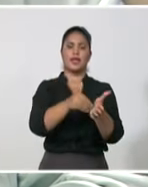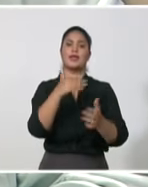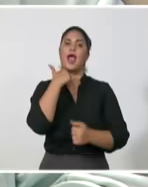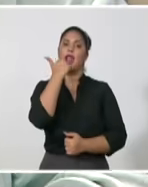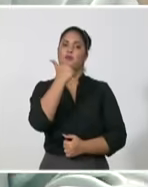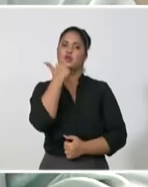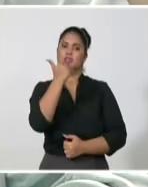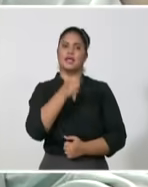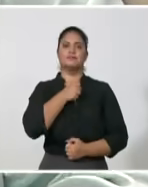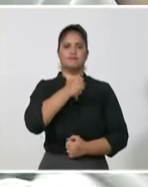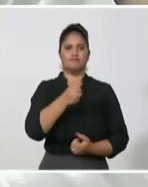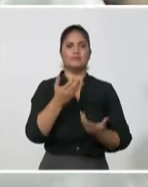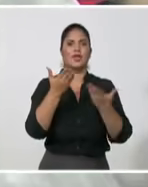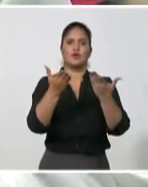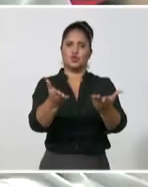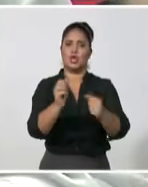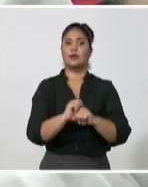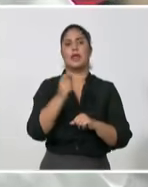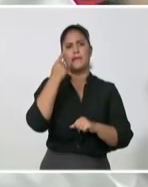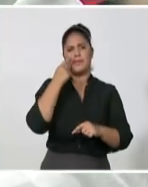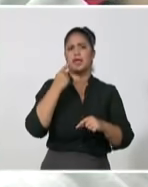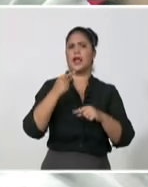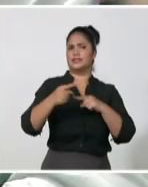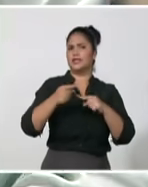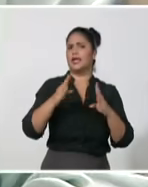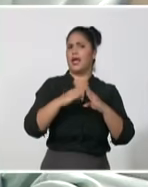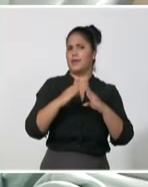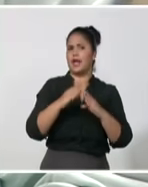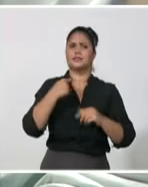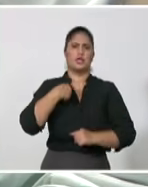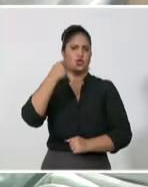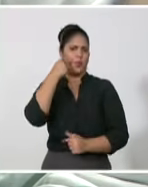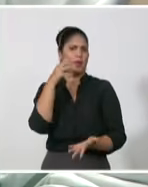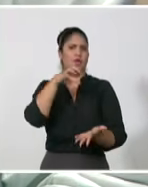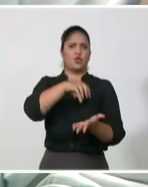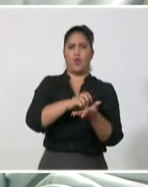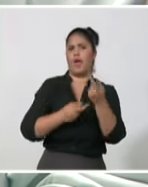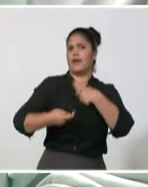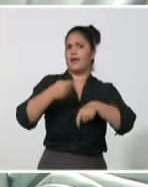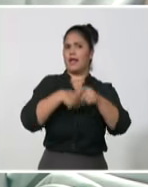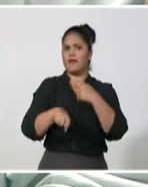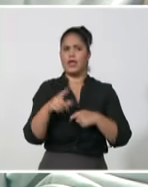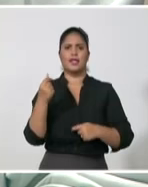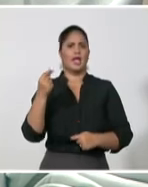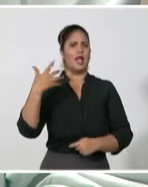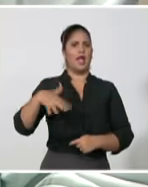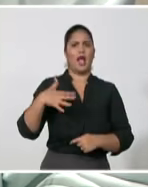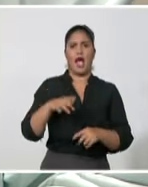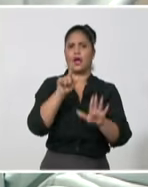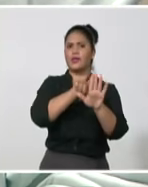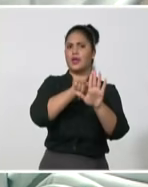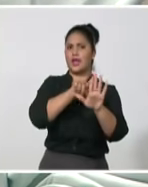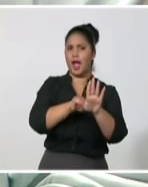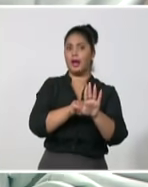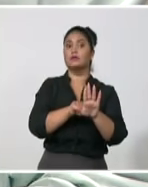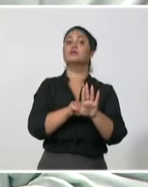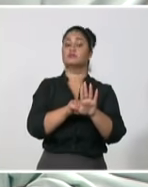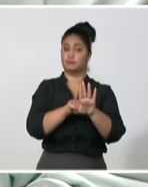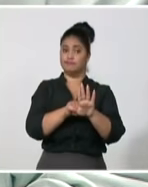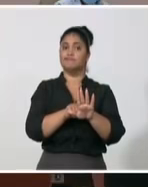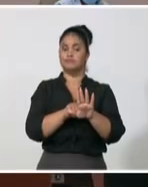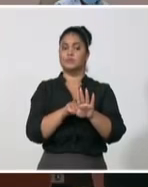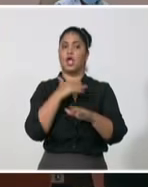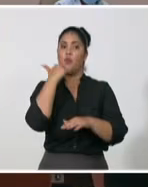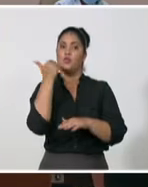jurídico como en muchas ocasiones por el voluntarismo de administraciones y esa falta de voluntad de